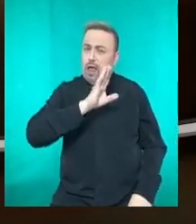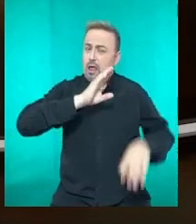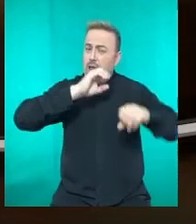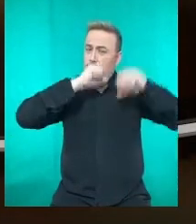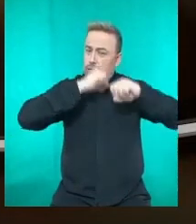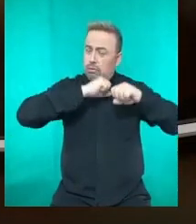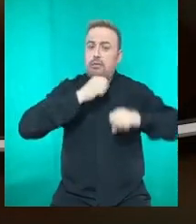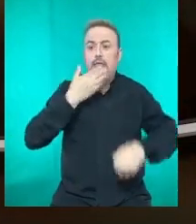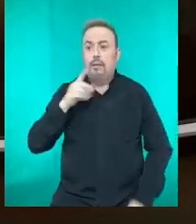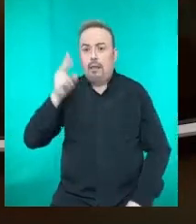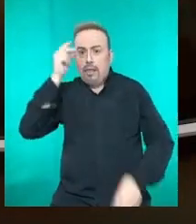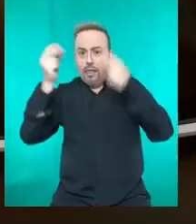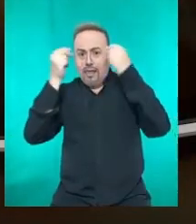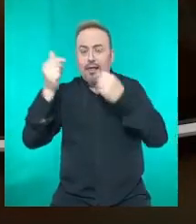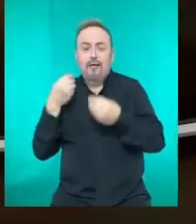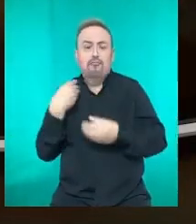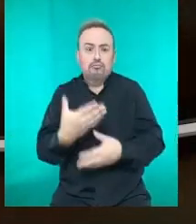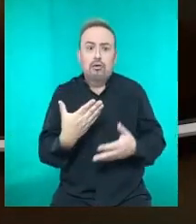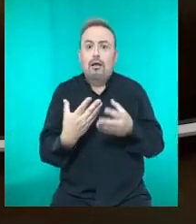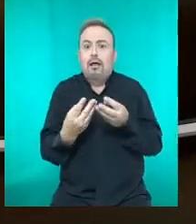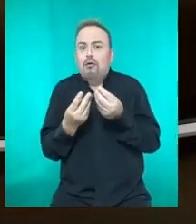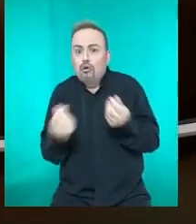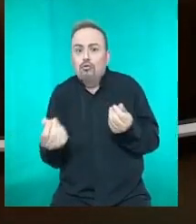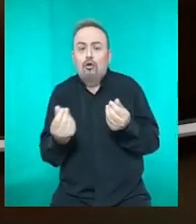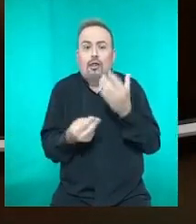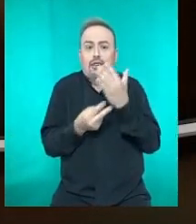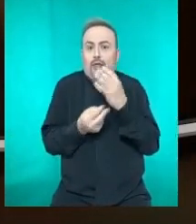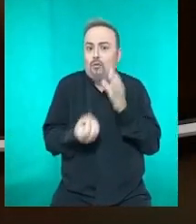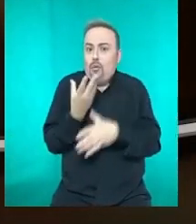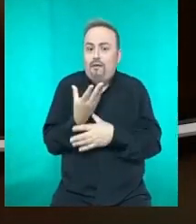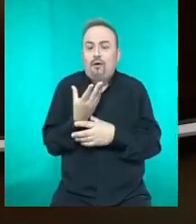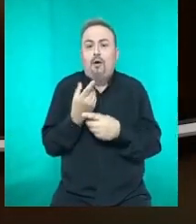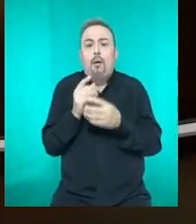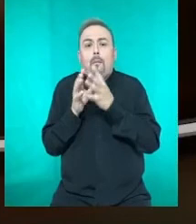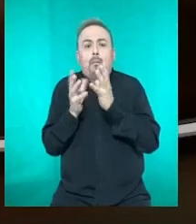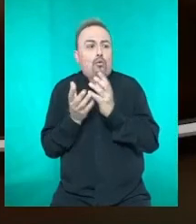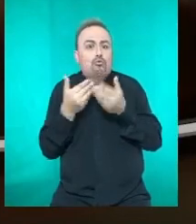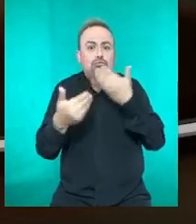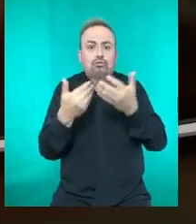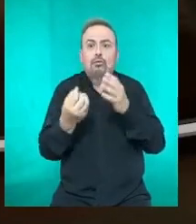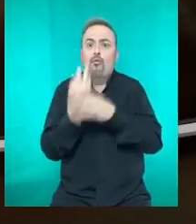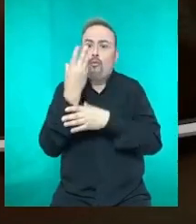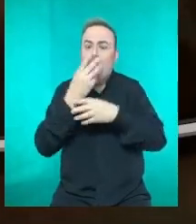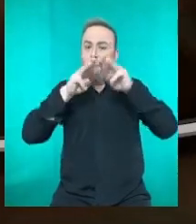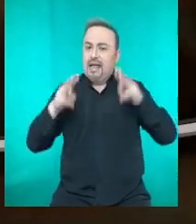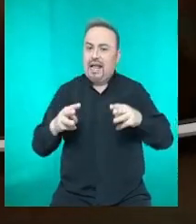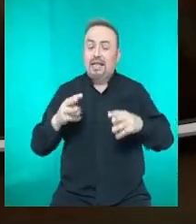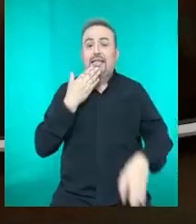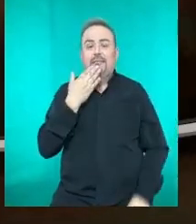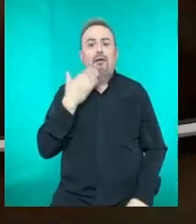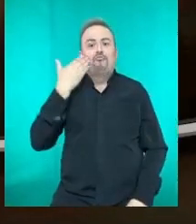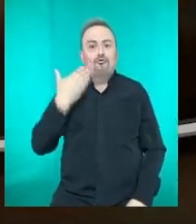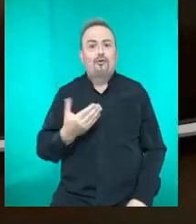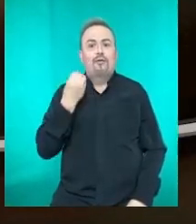los innovadores que proponen nuevas soluciones, nuevas tecnologías, nuevos productos sacados al mercado. También trae beneficios